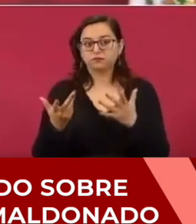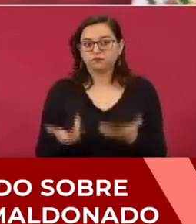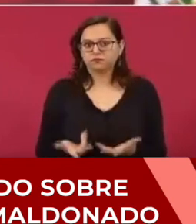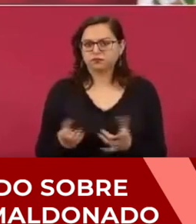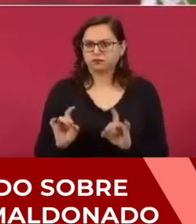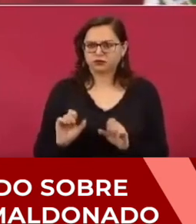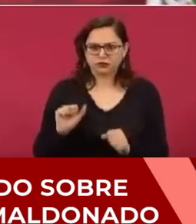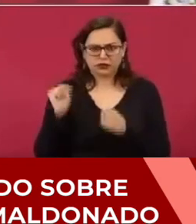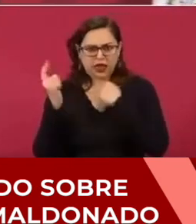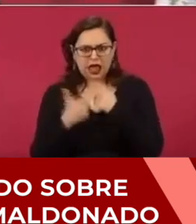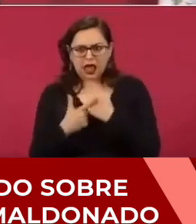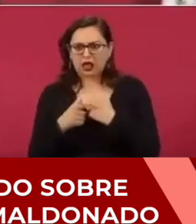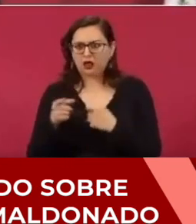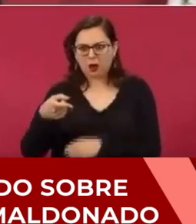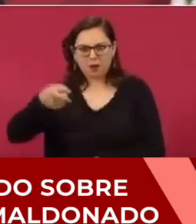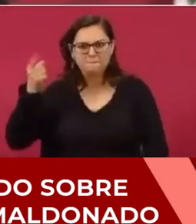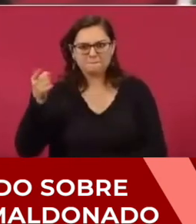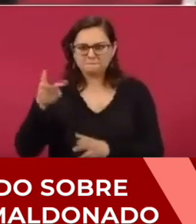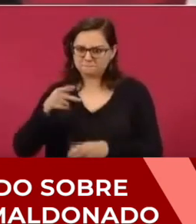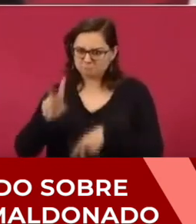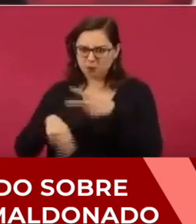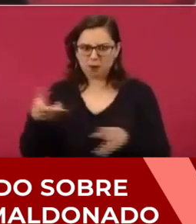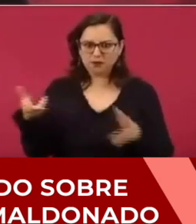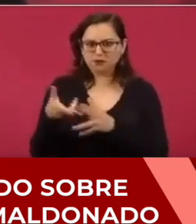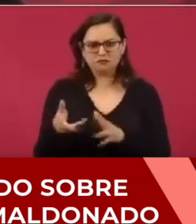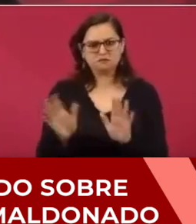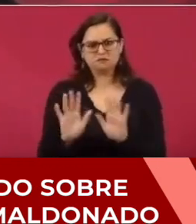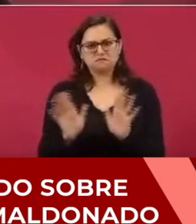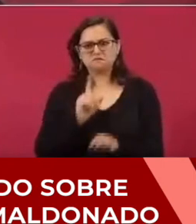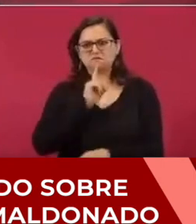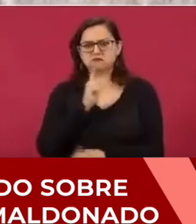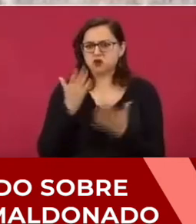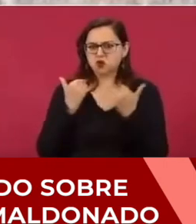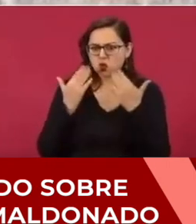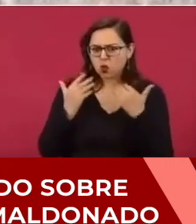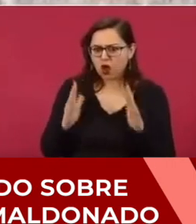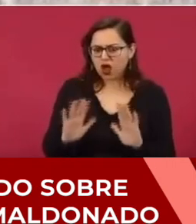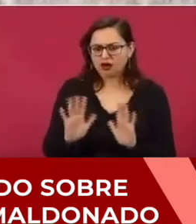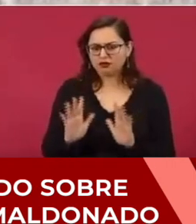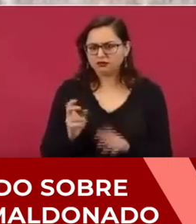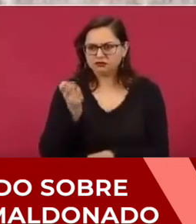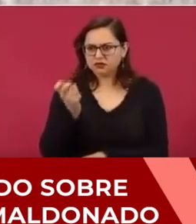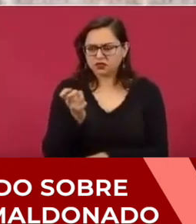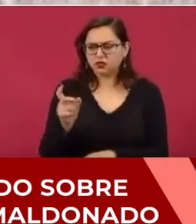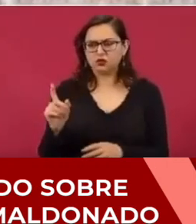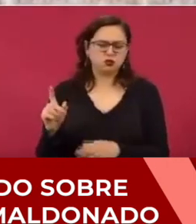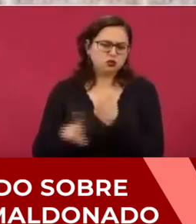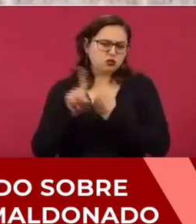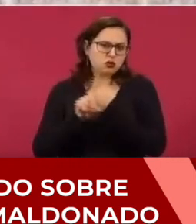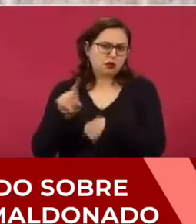de amenazas, de violencia, y se le ayudó y se le garantizó de